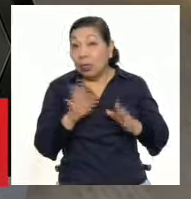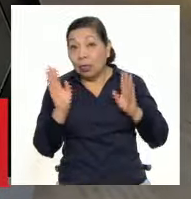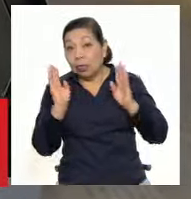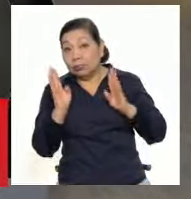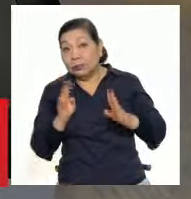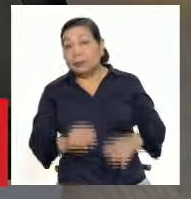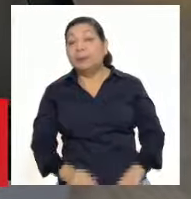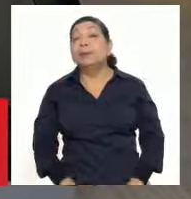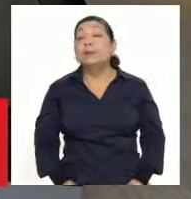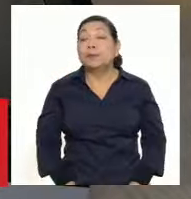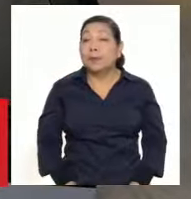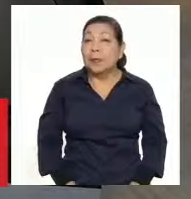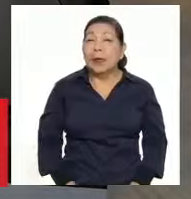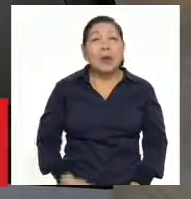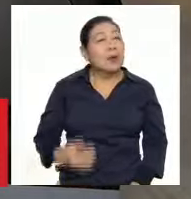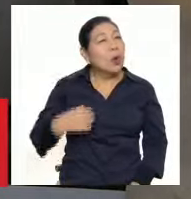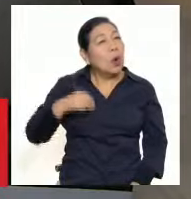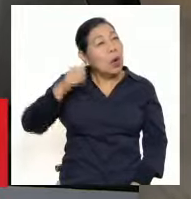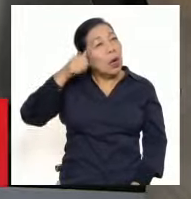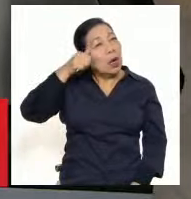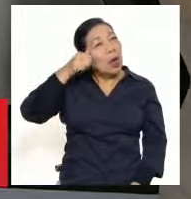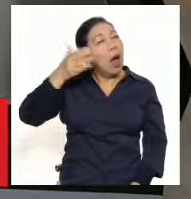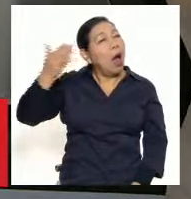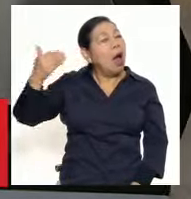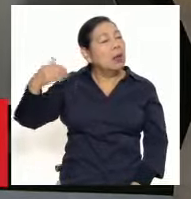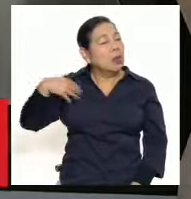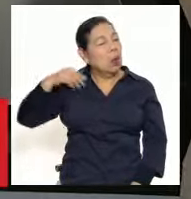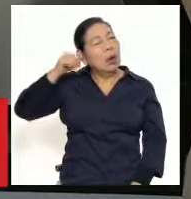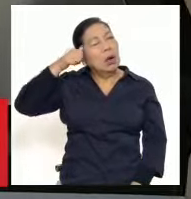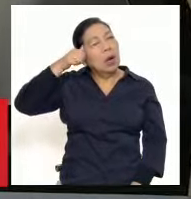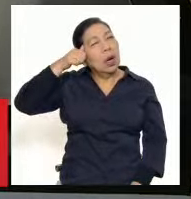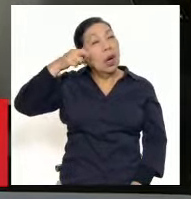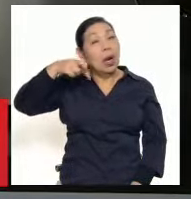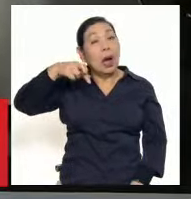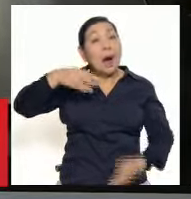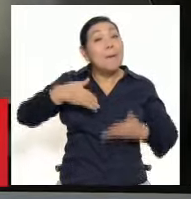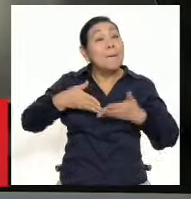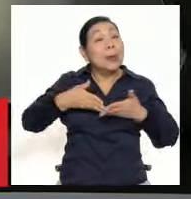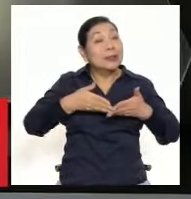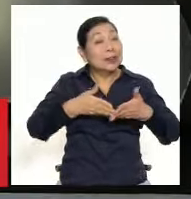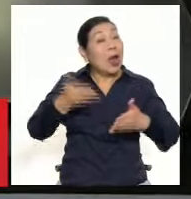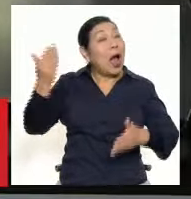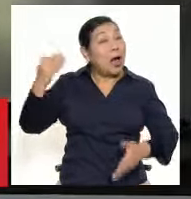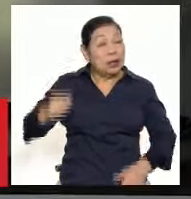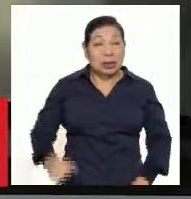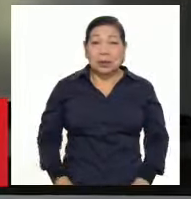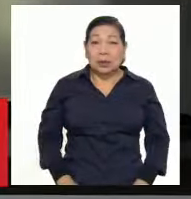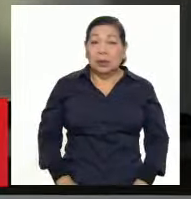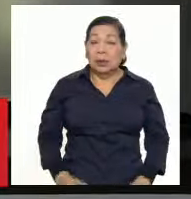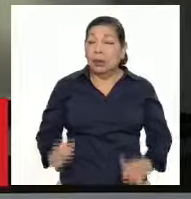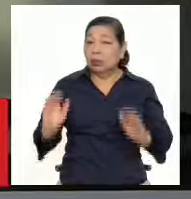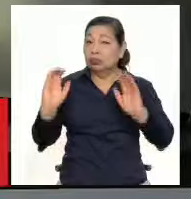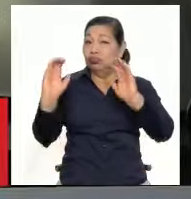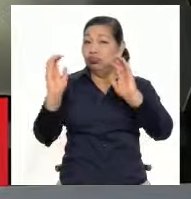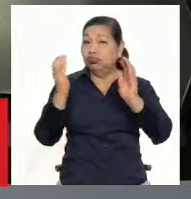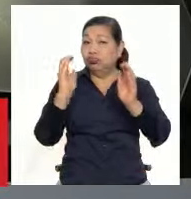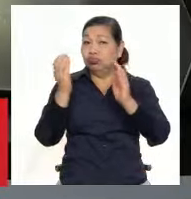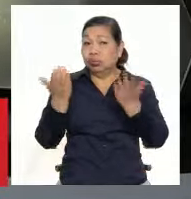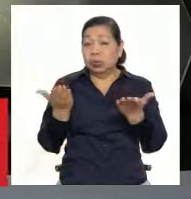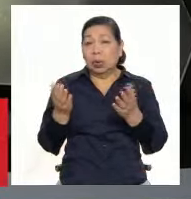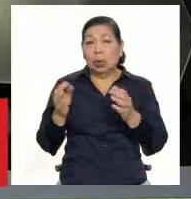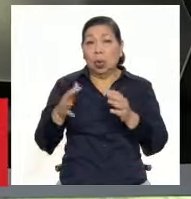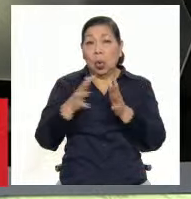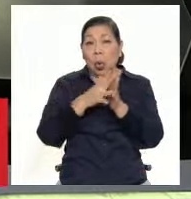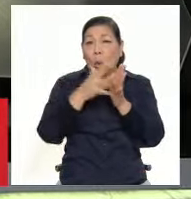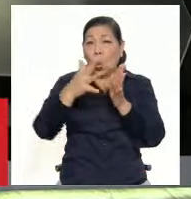¿no? Recuerdo mucho cuando fue el terremoto en Pisco. Se hacía una comparación en la cantidad de